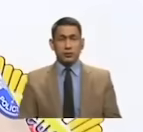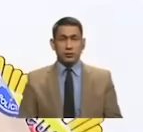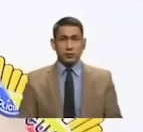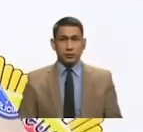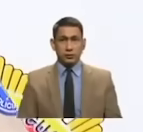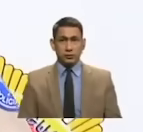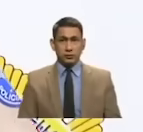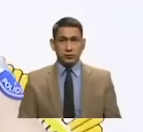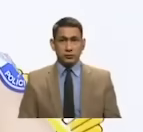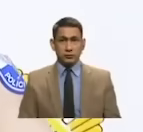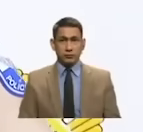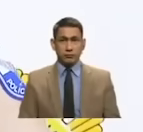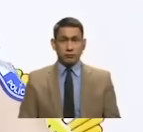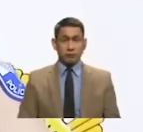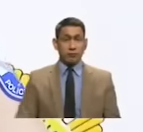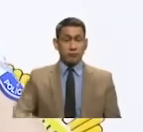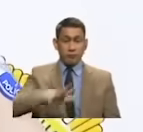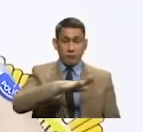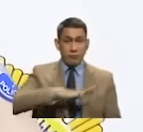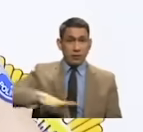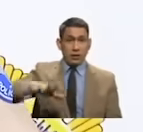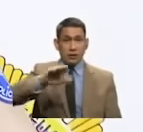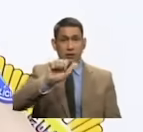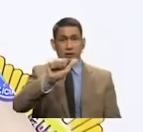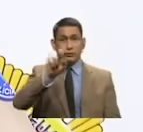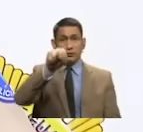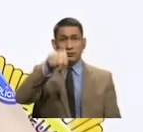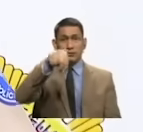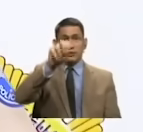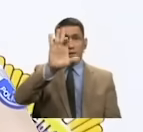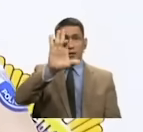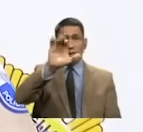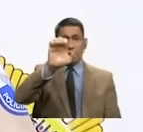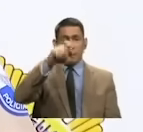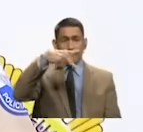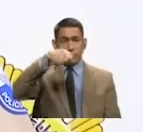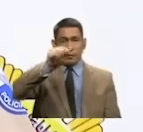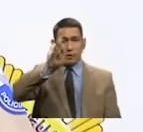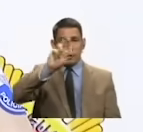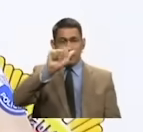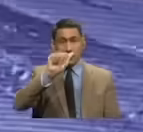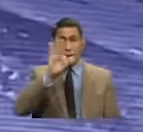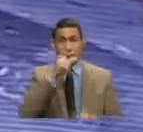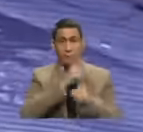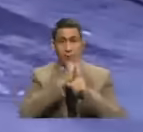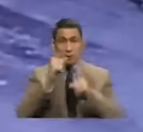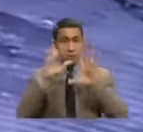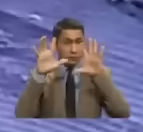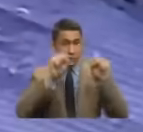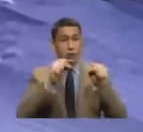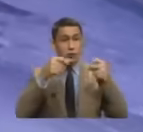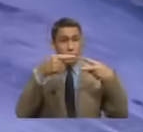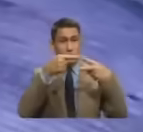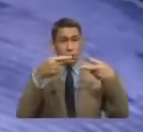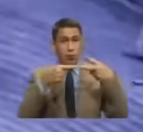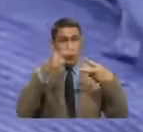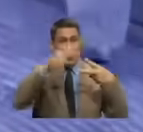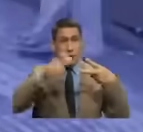circuito Antepara y logrando justamente la aprehensión de dos personas más. Asimismo, la